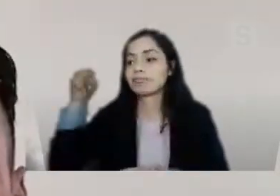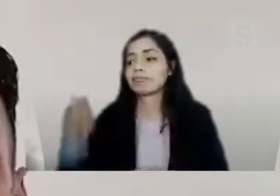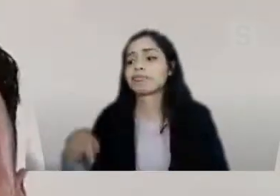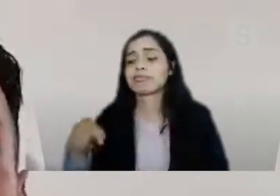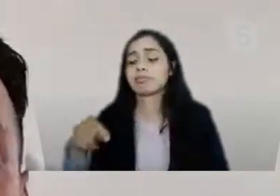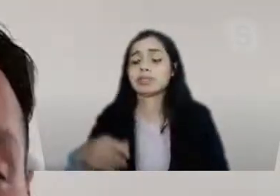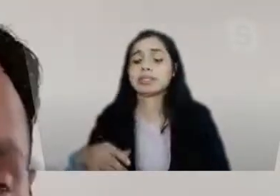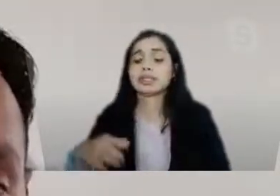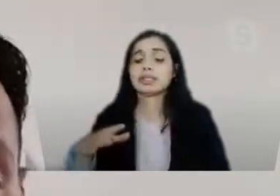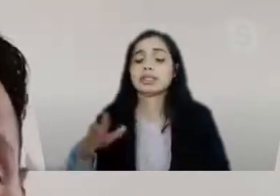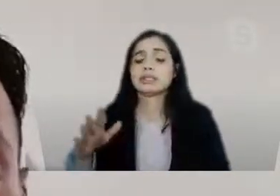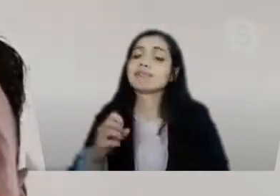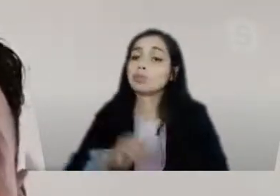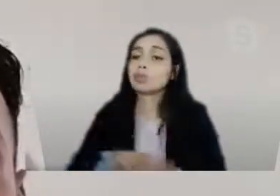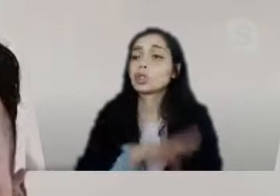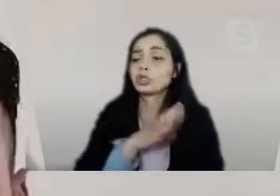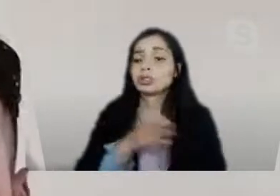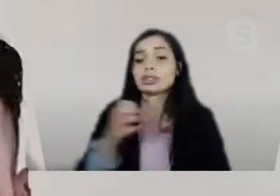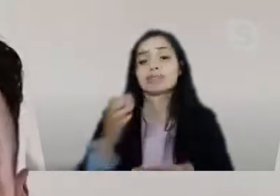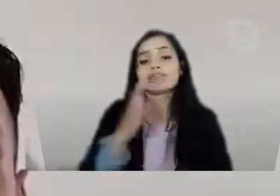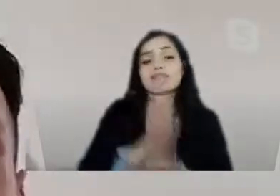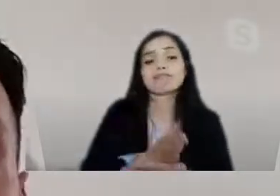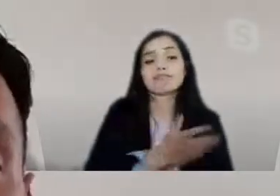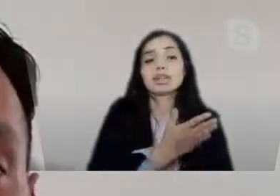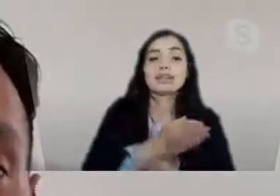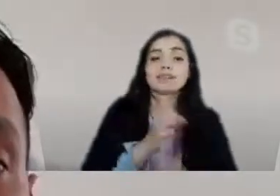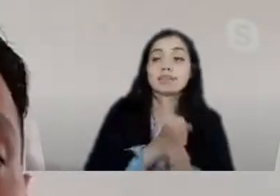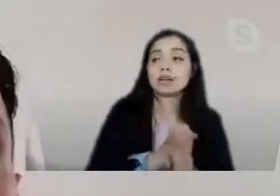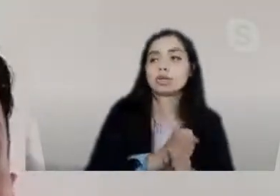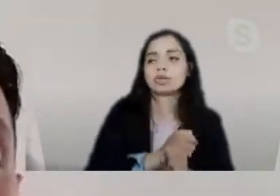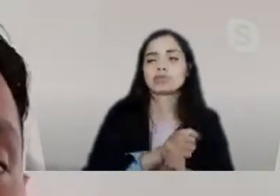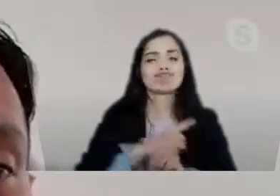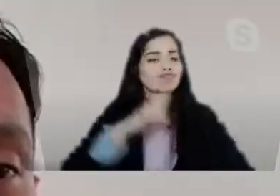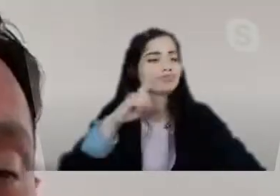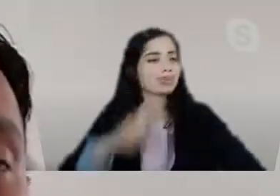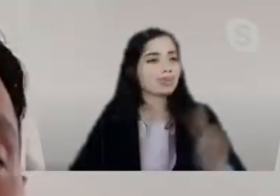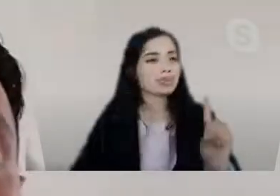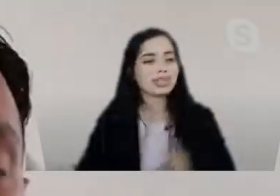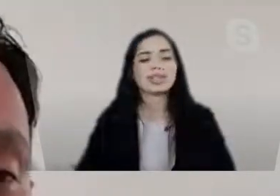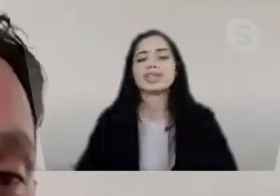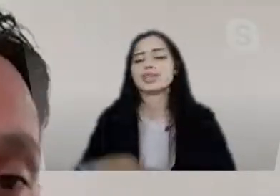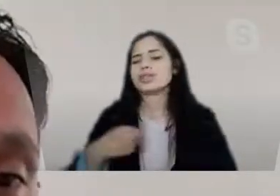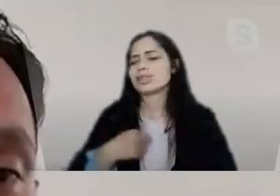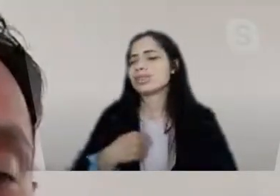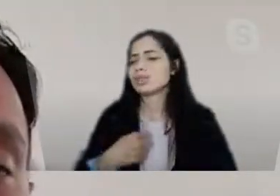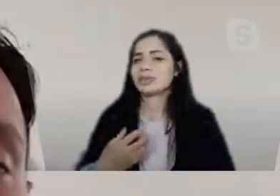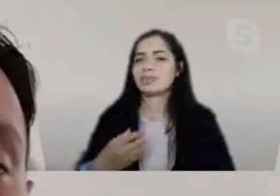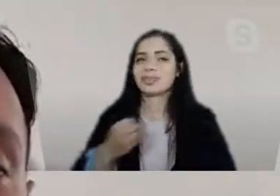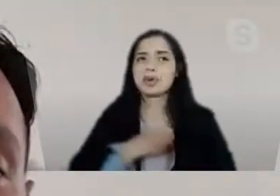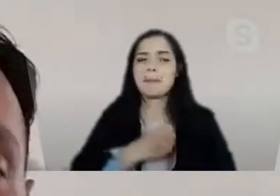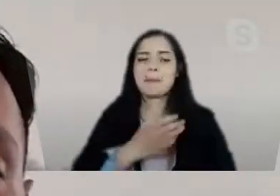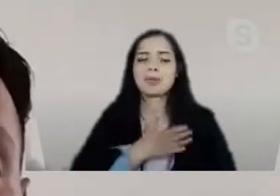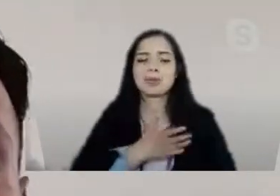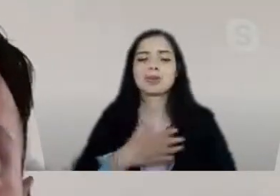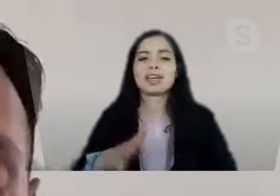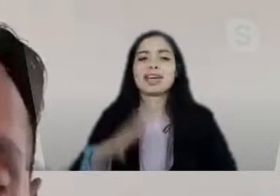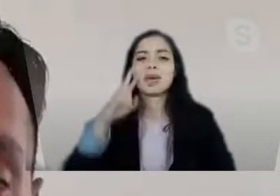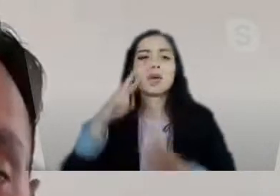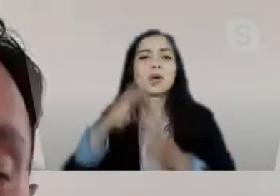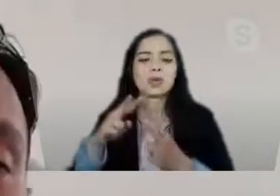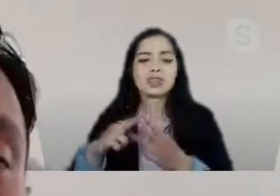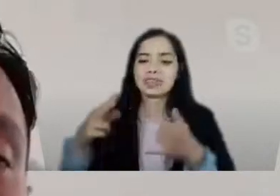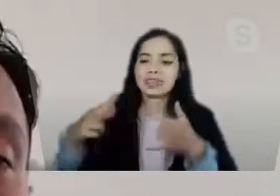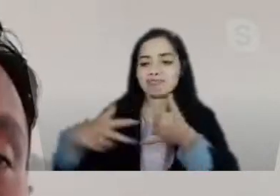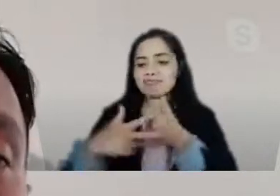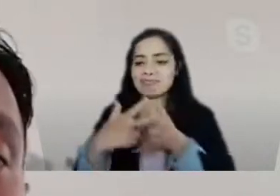emocionalmente enormes. Tuve la posibilidad de conocer a Andrés Cuervo, de conocer a Jessica, también a otros expedicionarios,